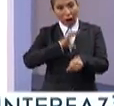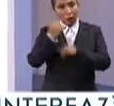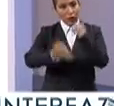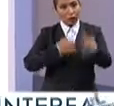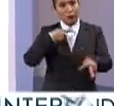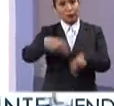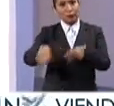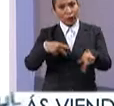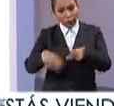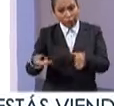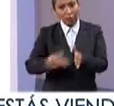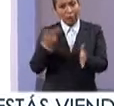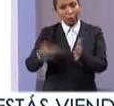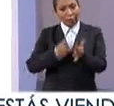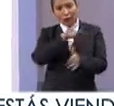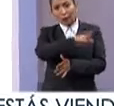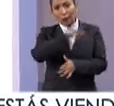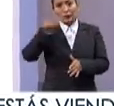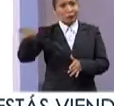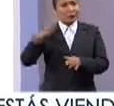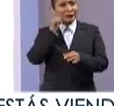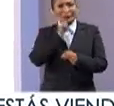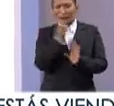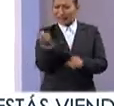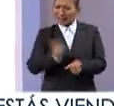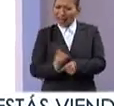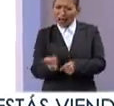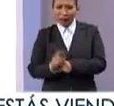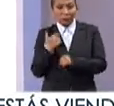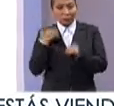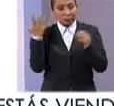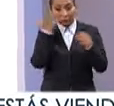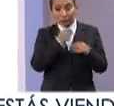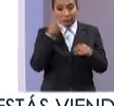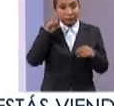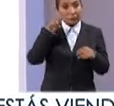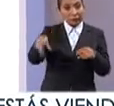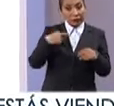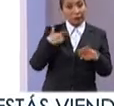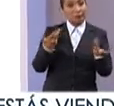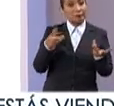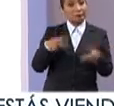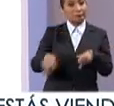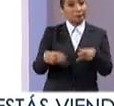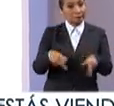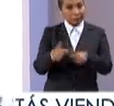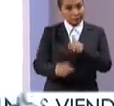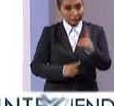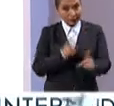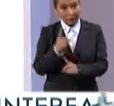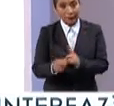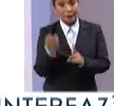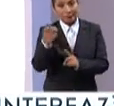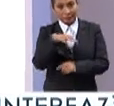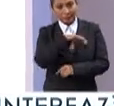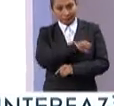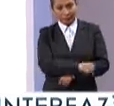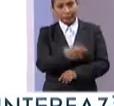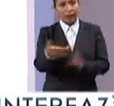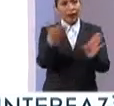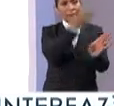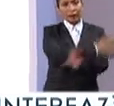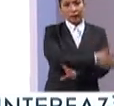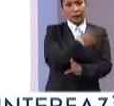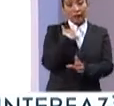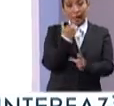partidos de fútbol de lunes a lunes es increíble cómo se vive este este deporte esta afición trasciende